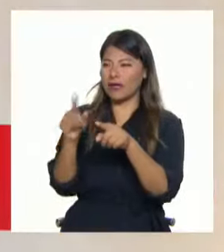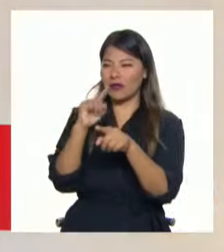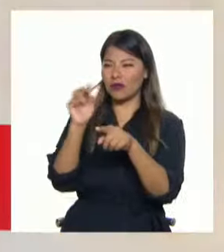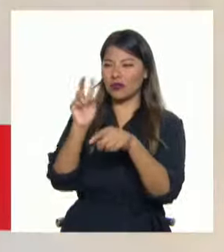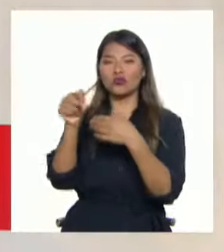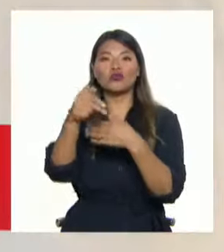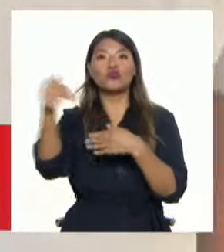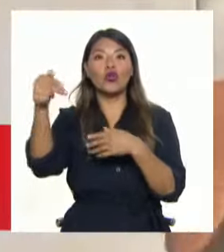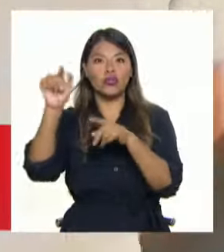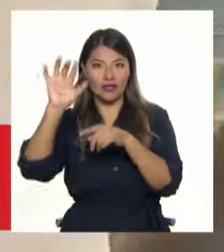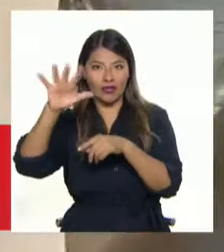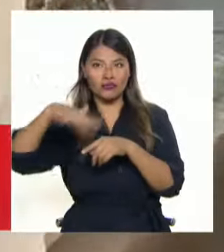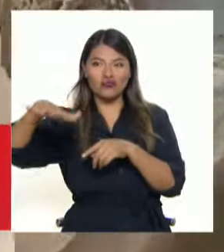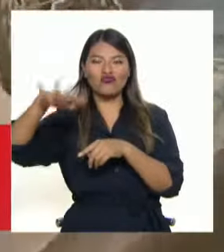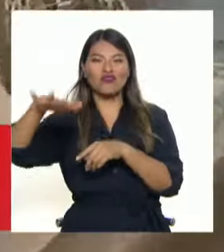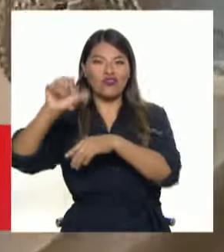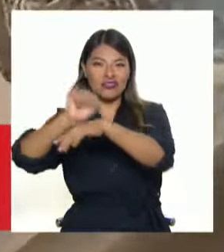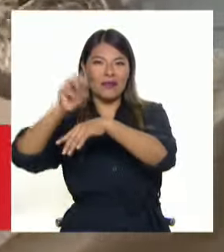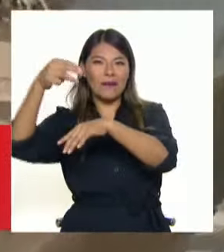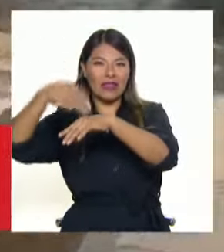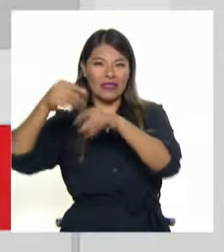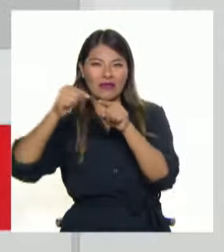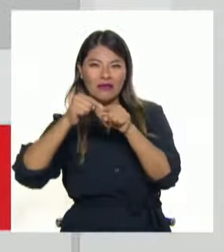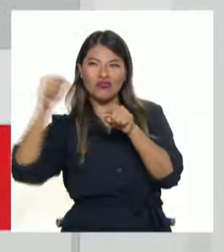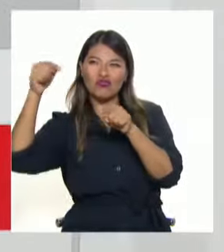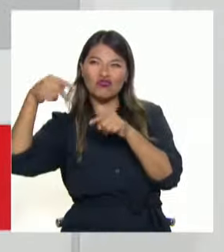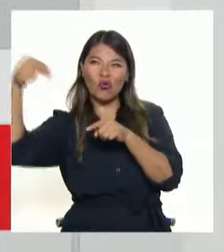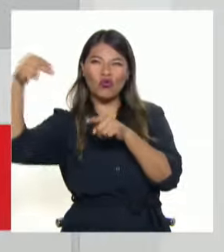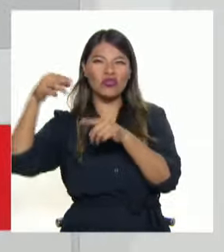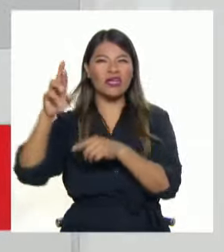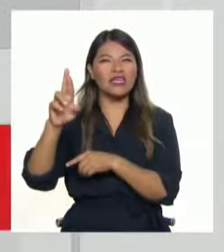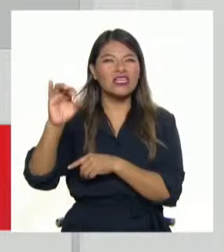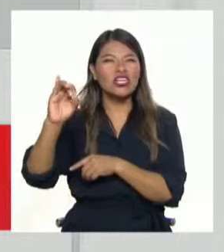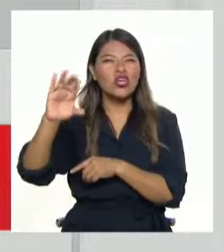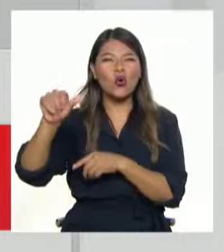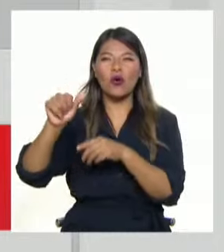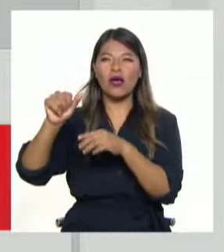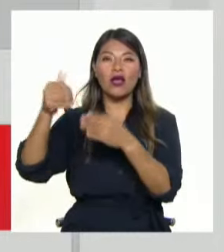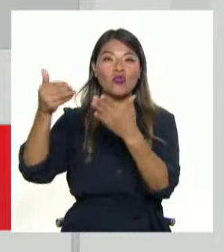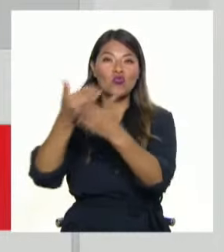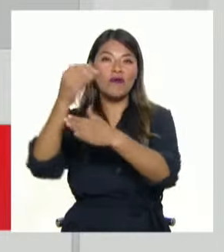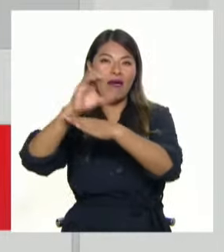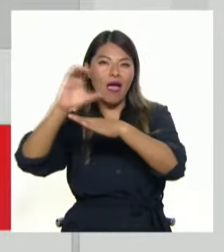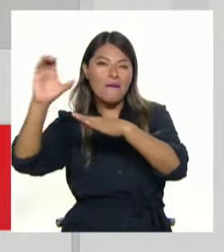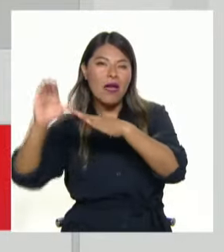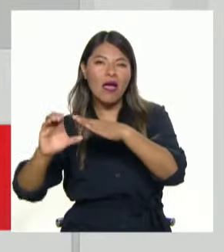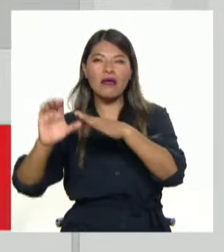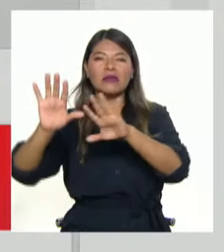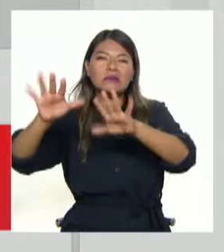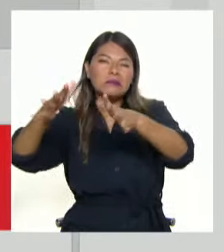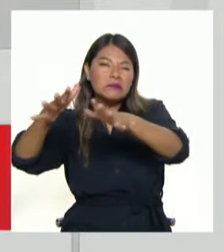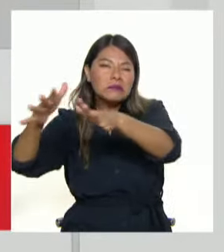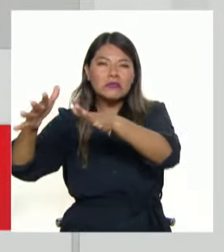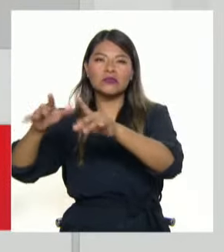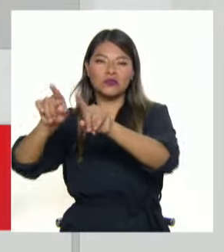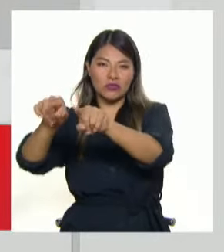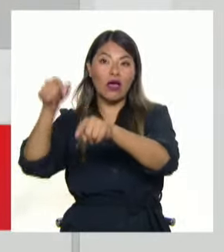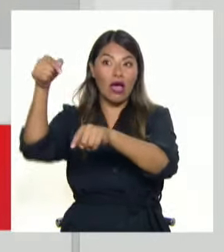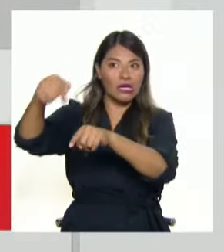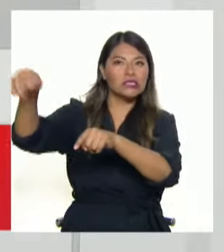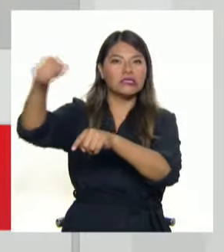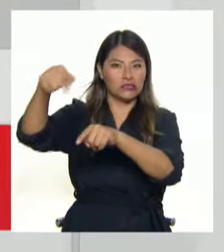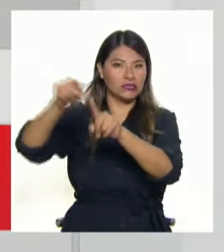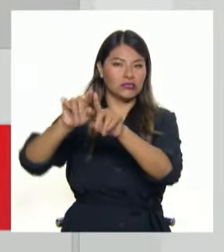norte de la región de San Martín, por la parte de Rioja, Nueva Cajamarca, presenta este atentado. Entonces serían ya a